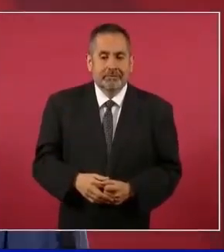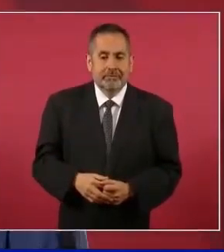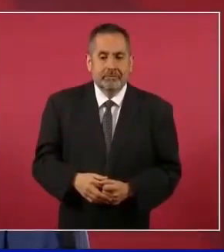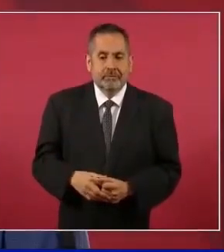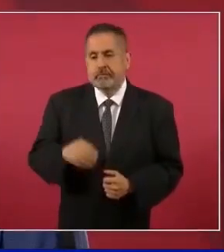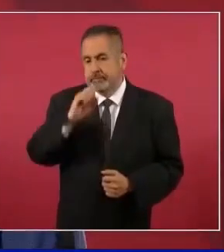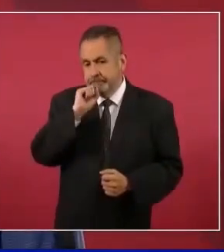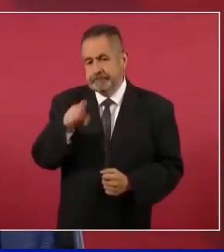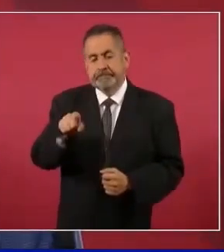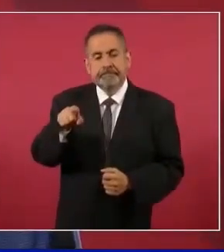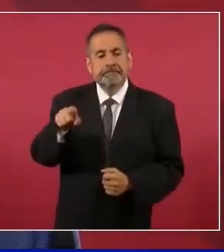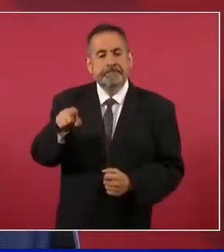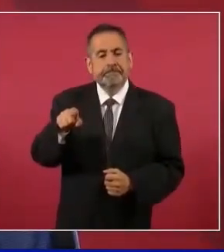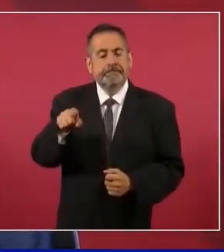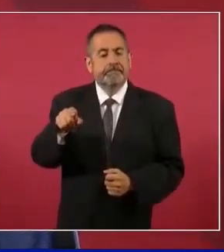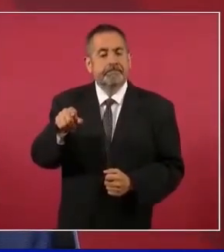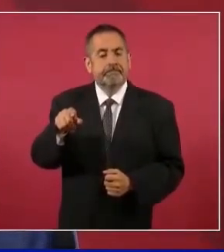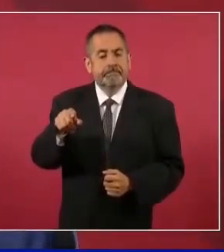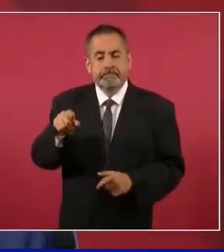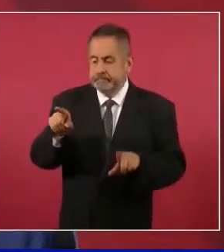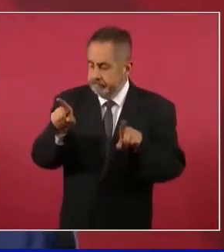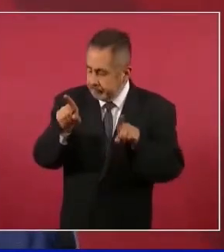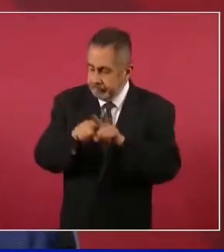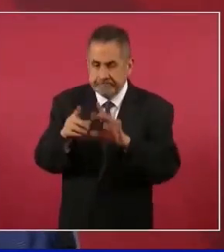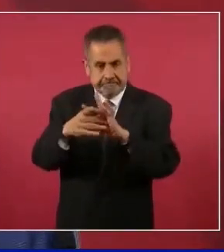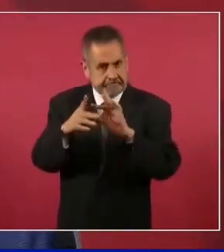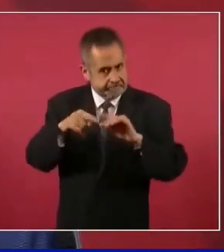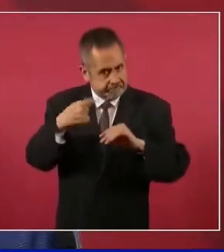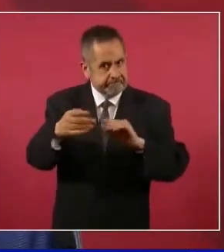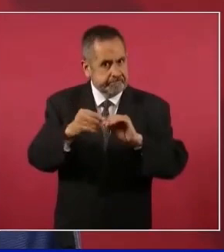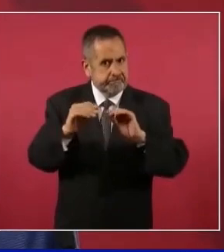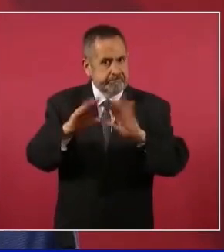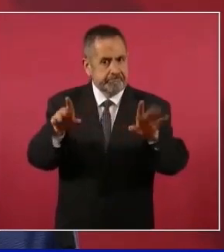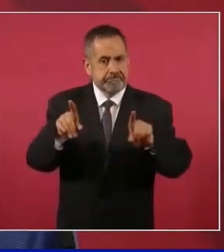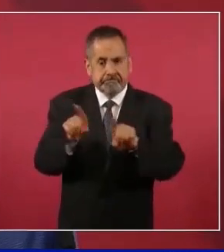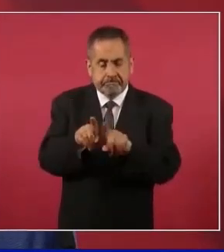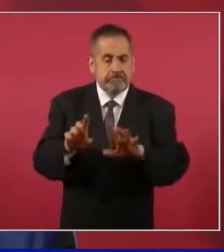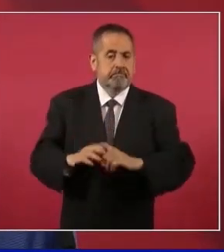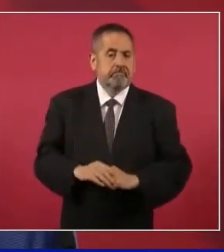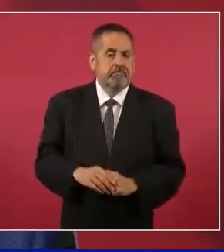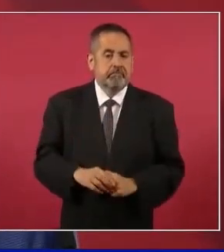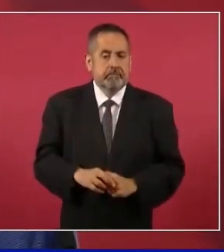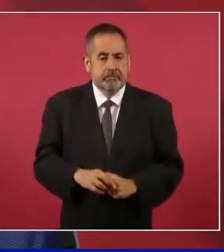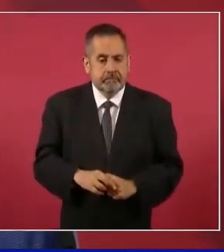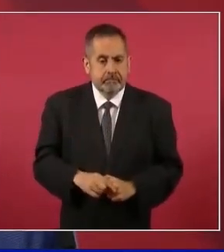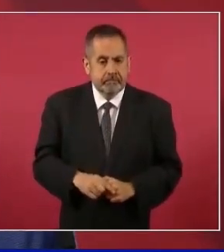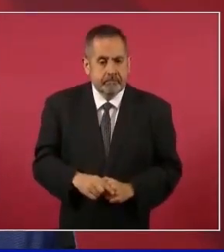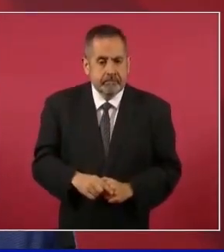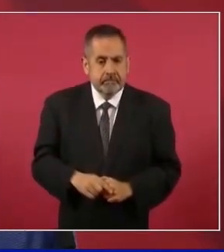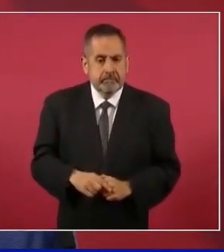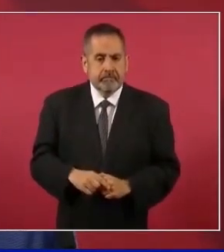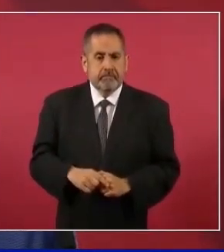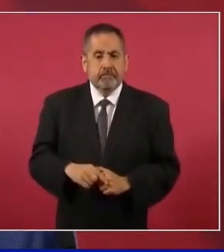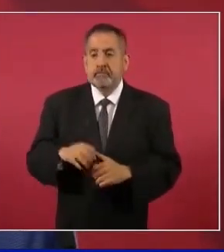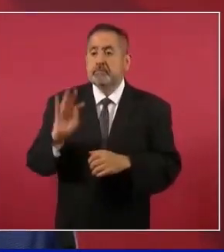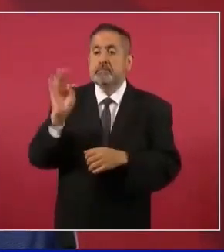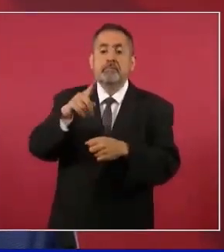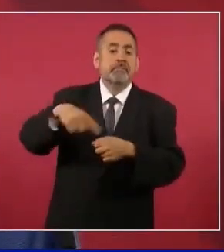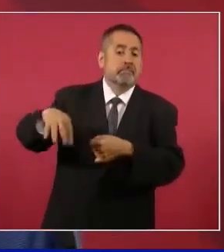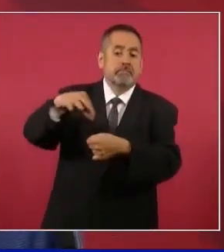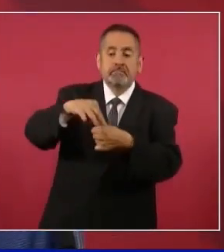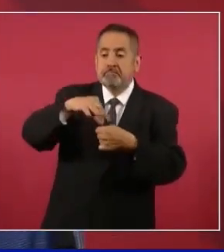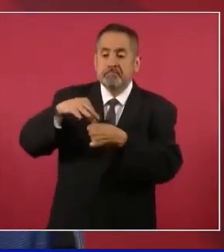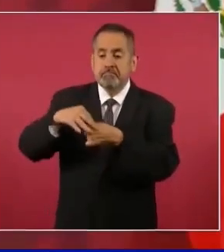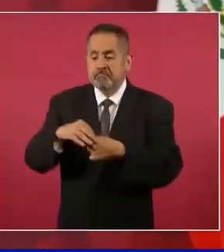Y también, con la misma claridad les digo, aun cuando voten en